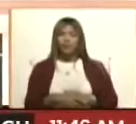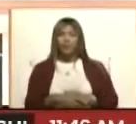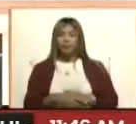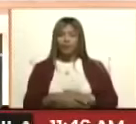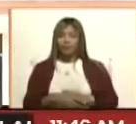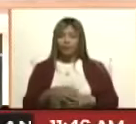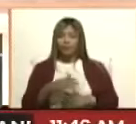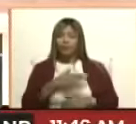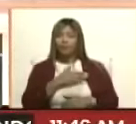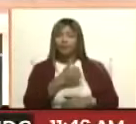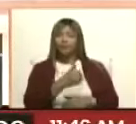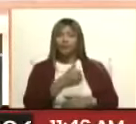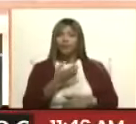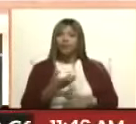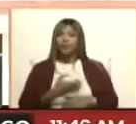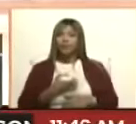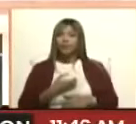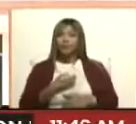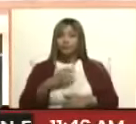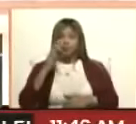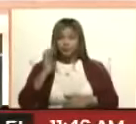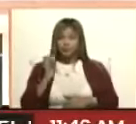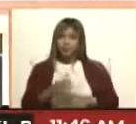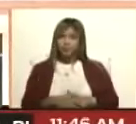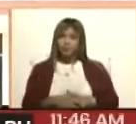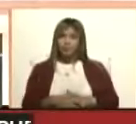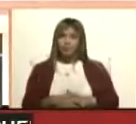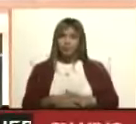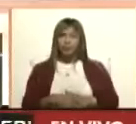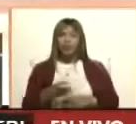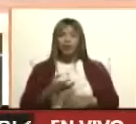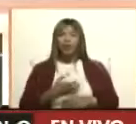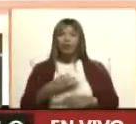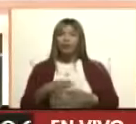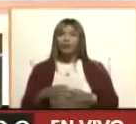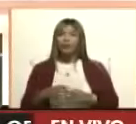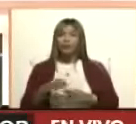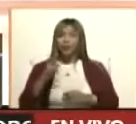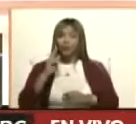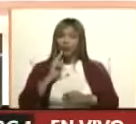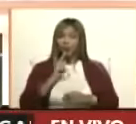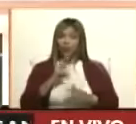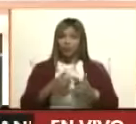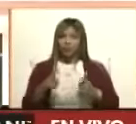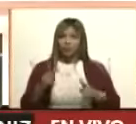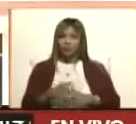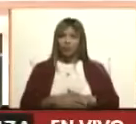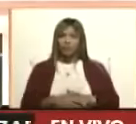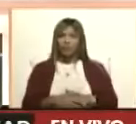Almirante en jefa, Carmen Teresa Meléndez, alcaldesa del municipio bolivariano Libertador.